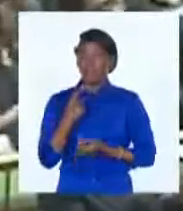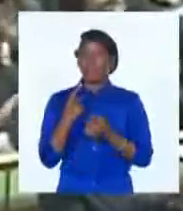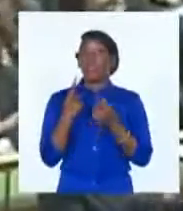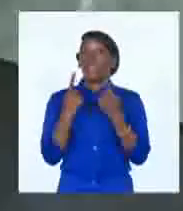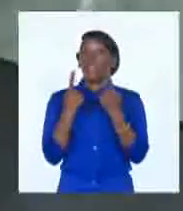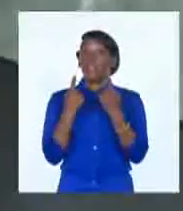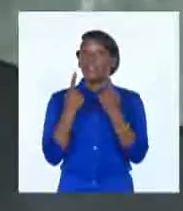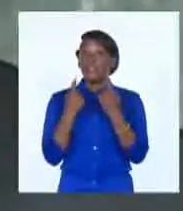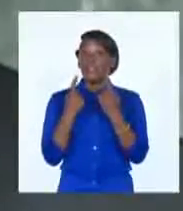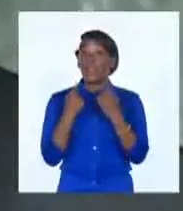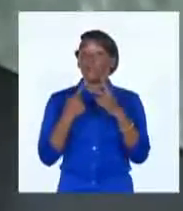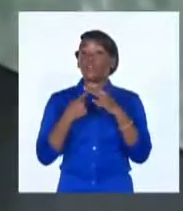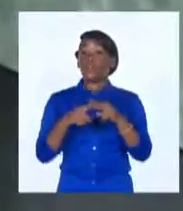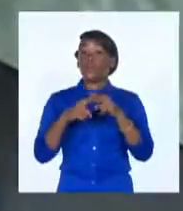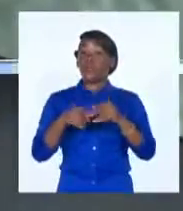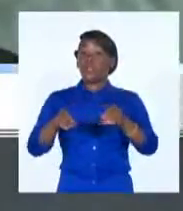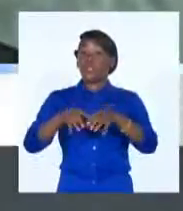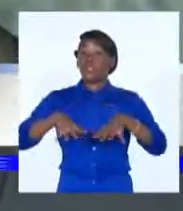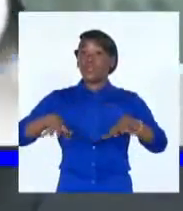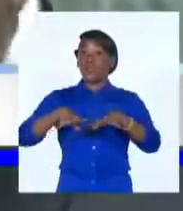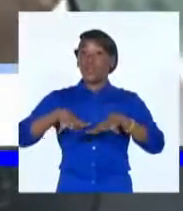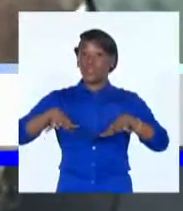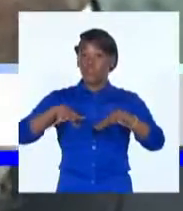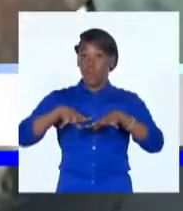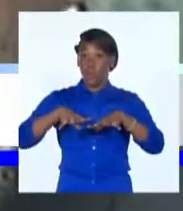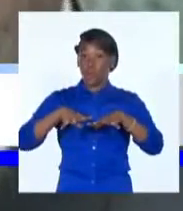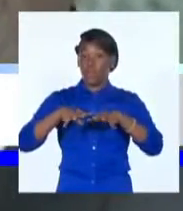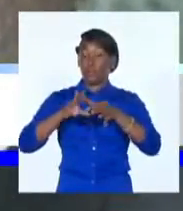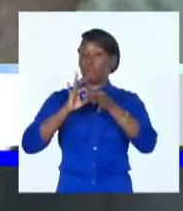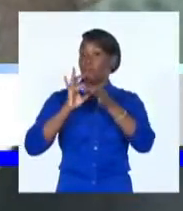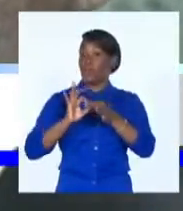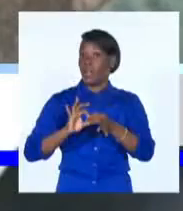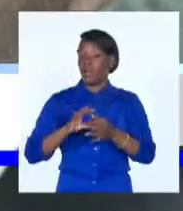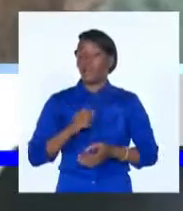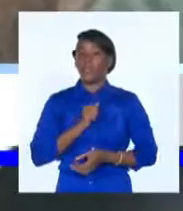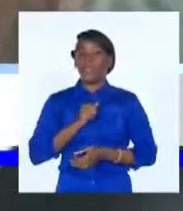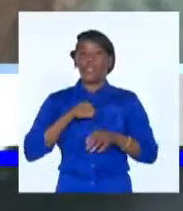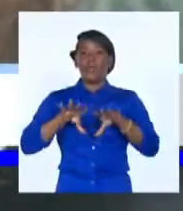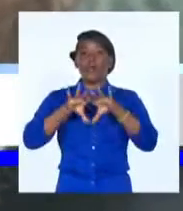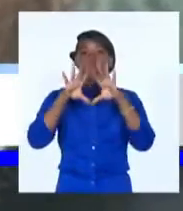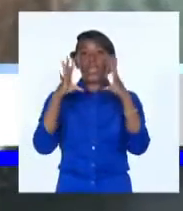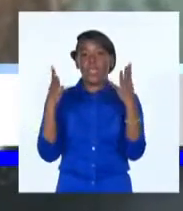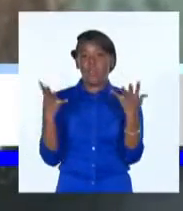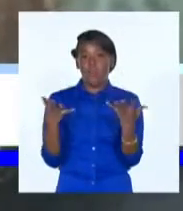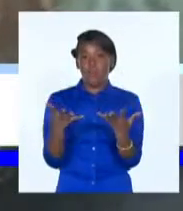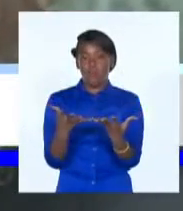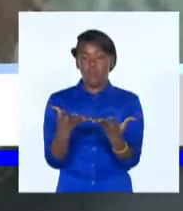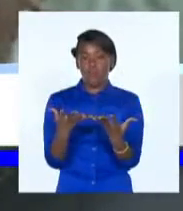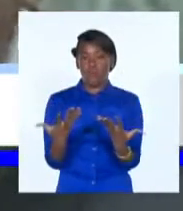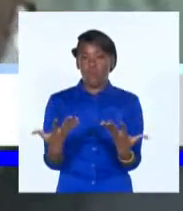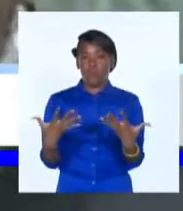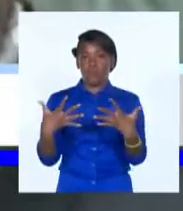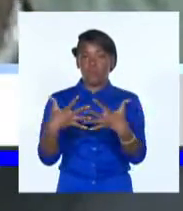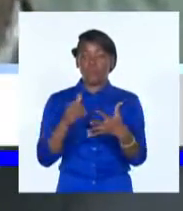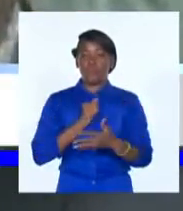de la humanidad. Queremos un mundo sin hegemonismos,